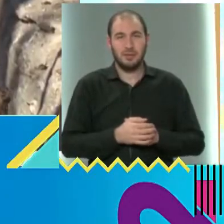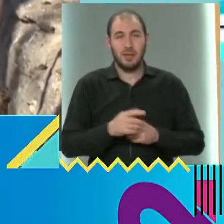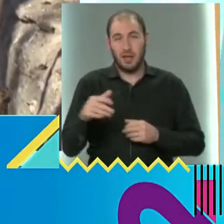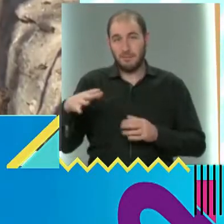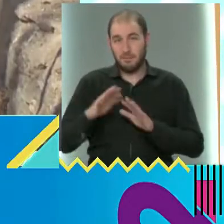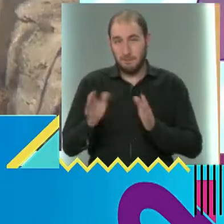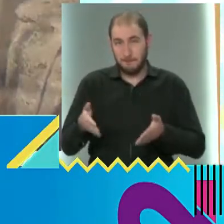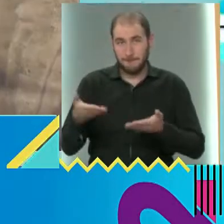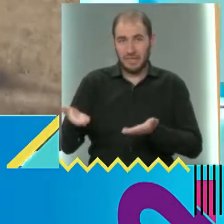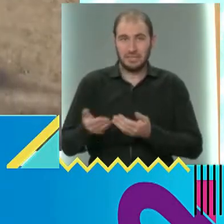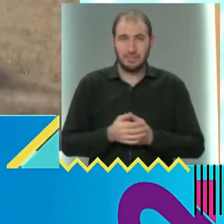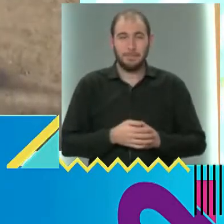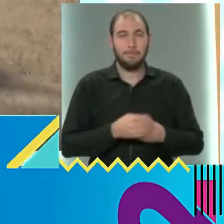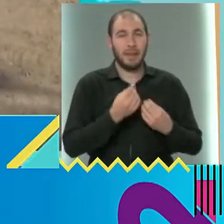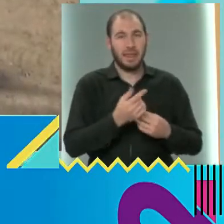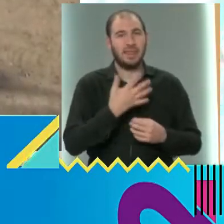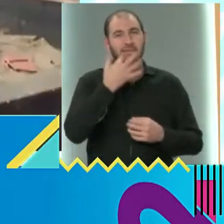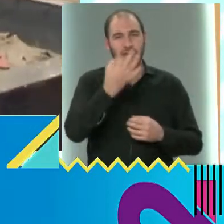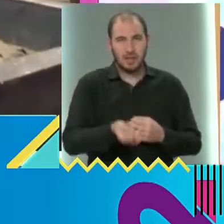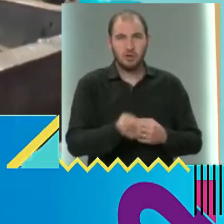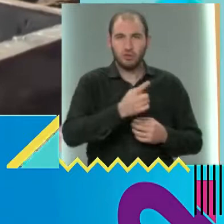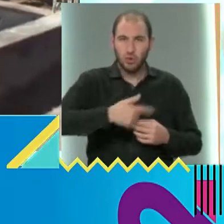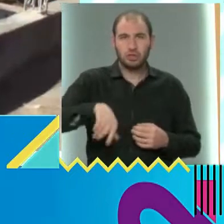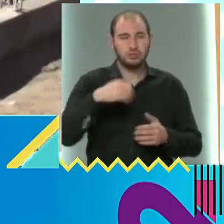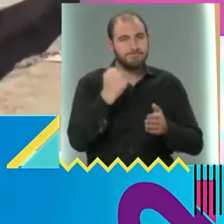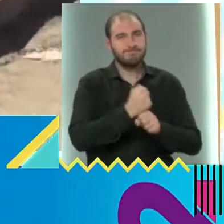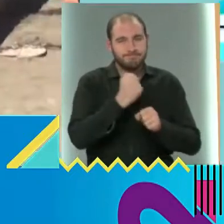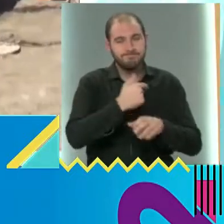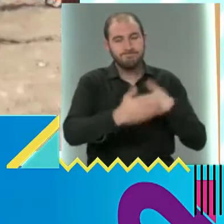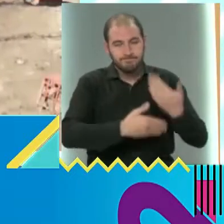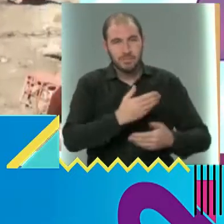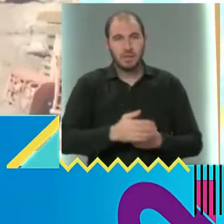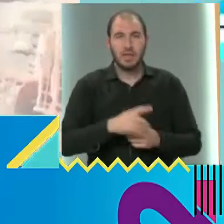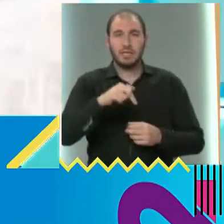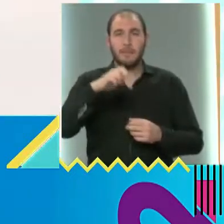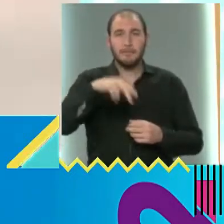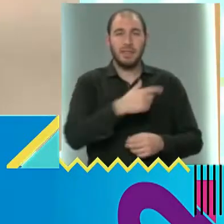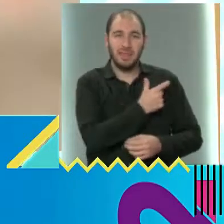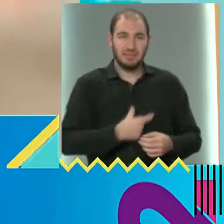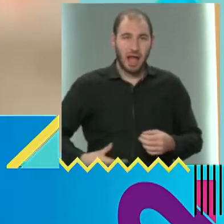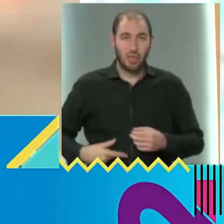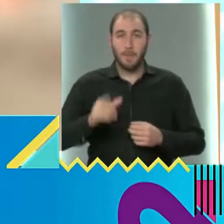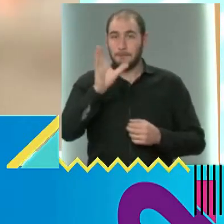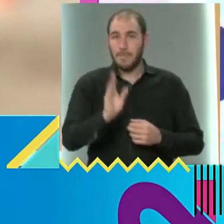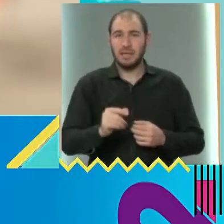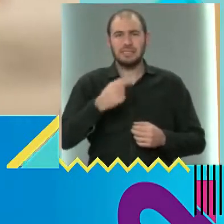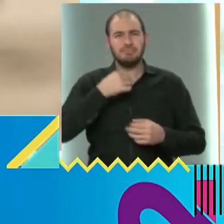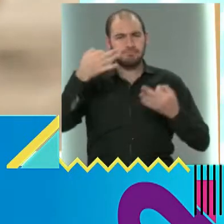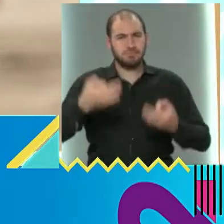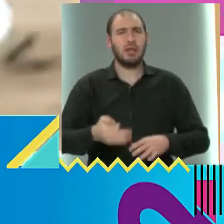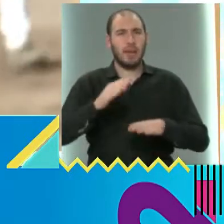esta mesa como para que realmente nos pongamos a trabajar y que esto sea una política de Estado. El país quiere seriedad